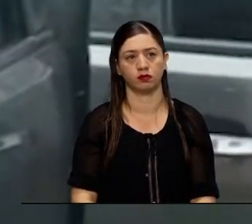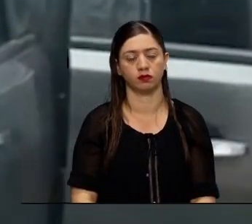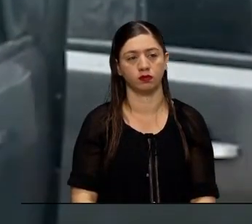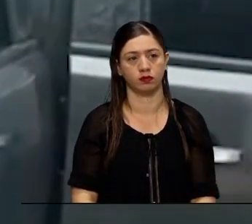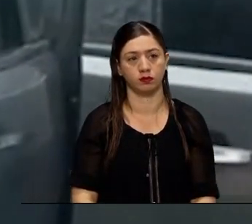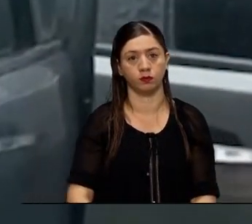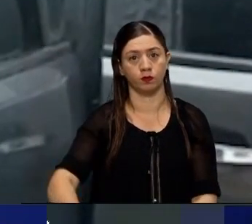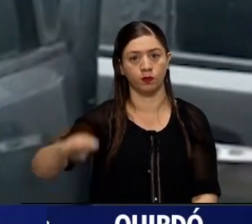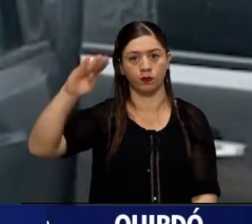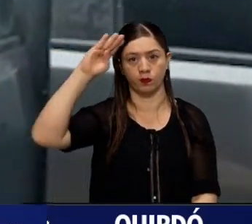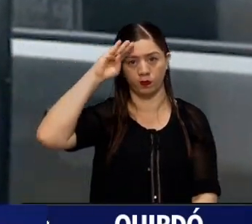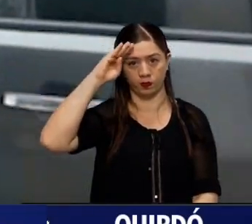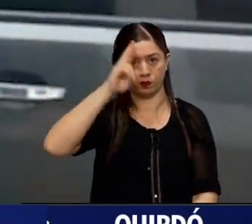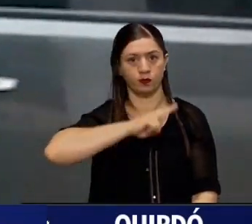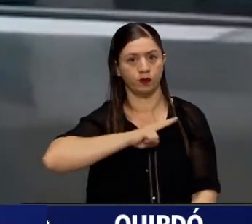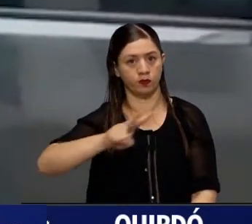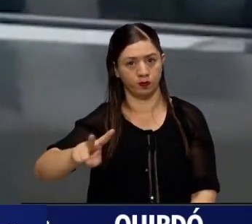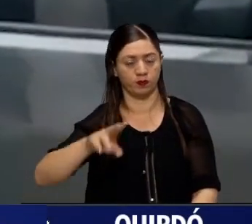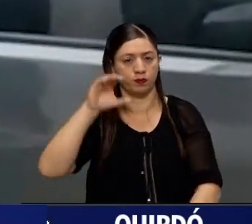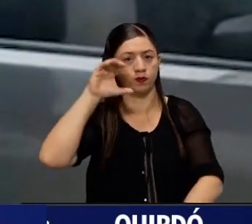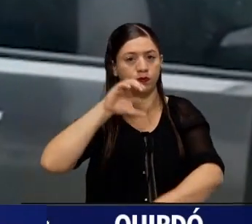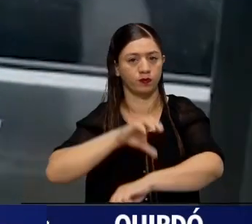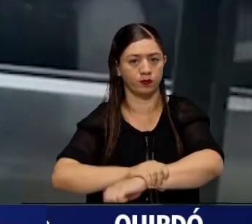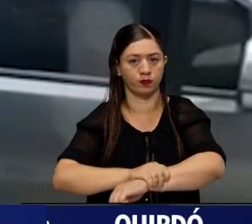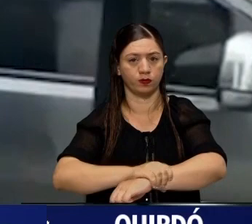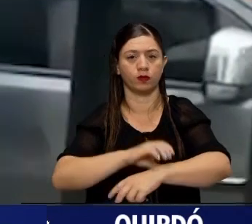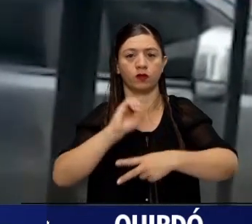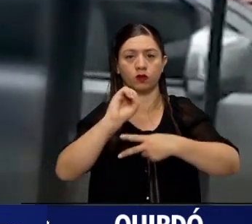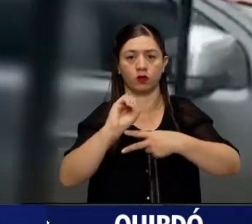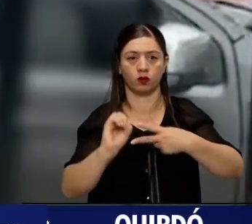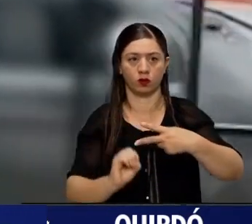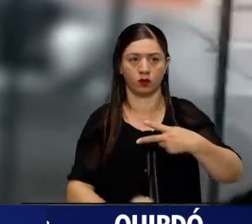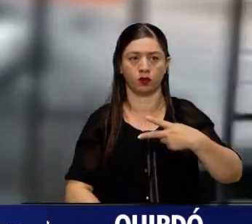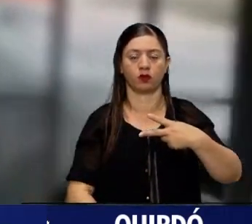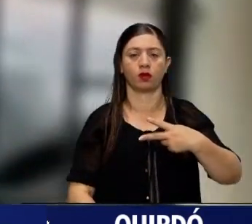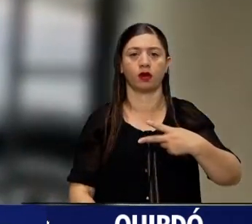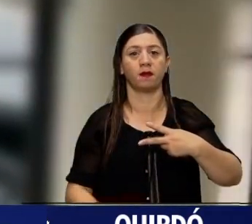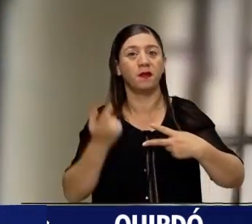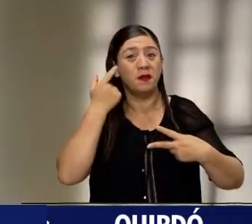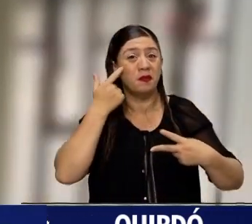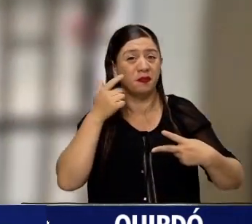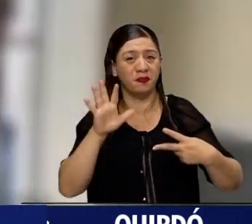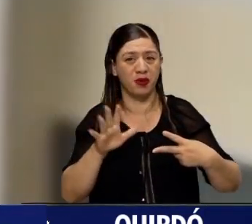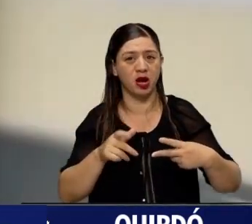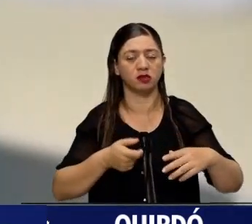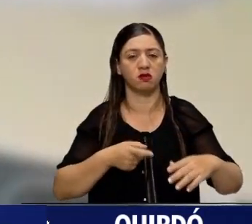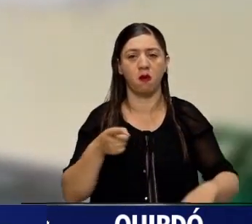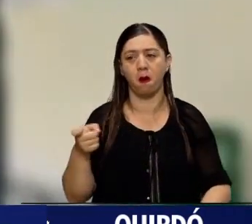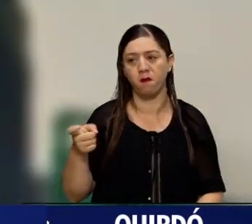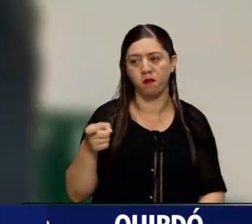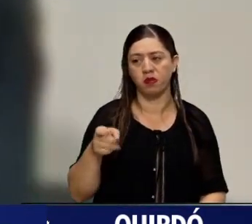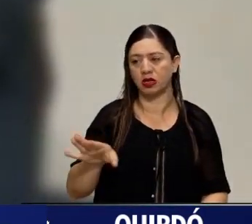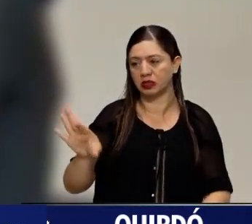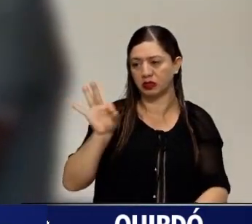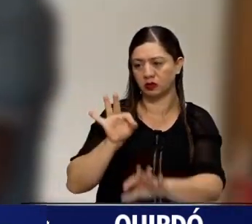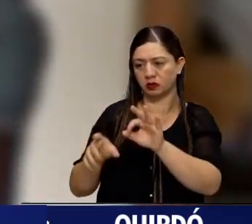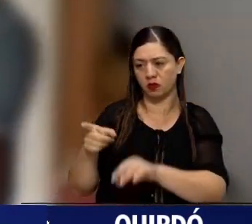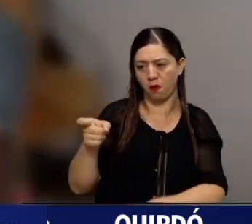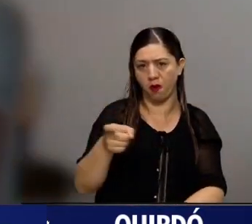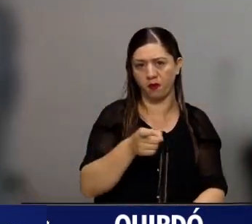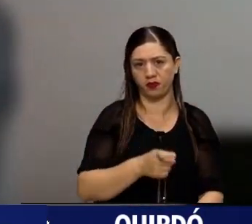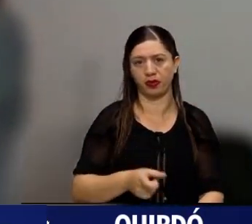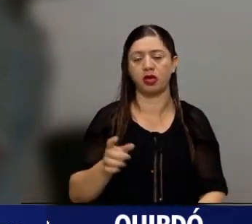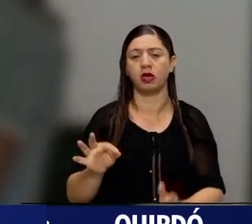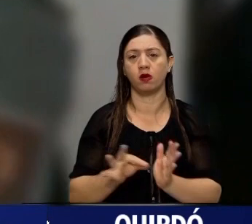la policía valle capturó en las últimas horas a dos personas señaladas de ejecutar homicidios selectivos y distribuir sustancias